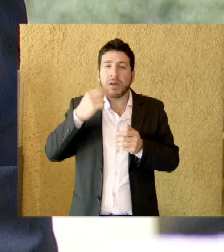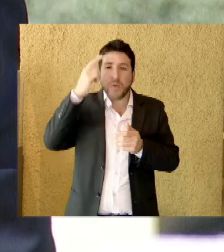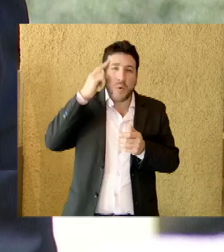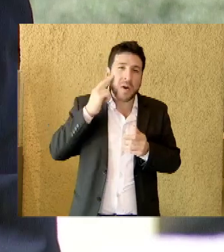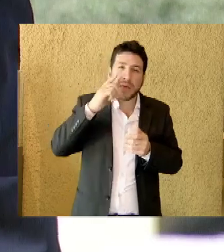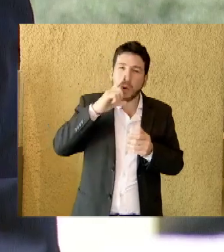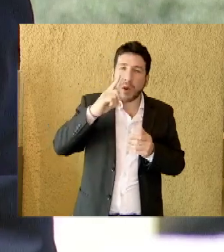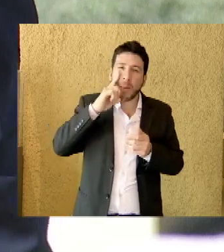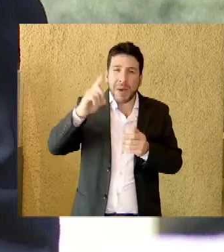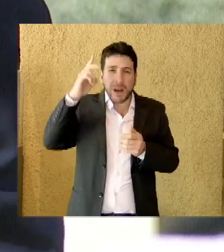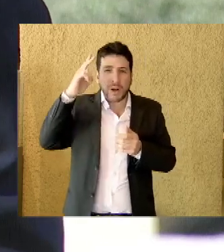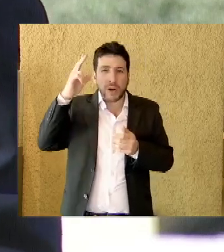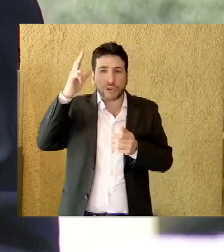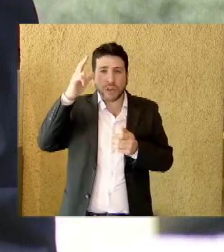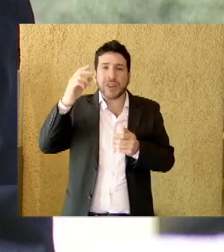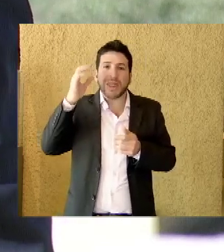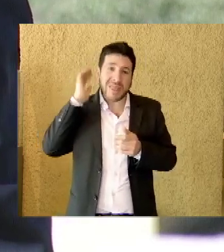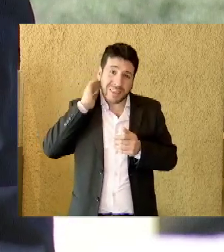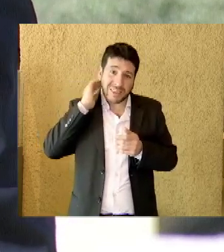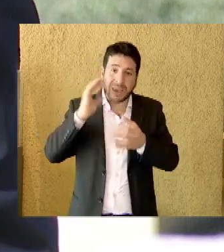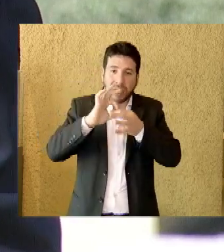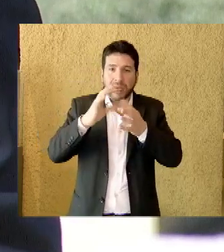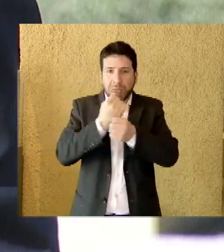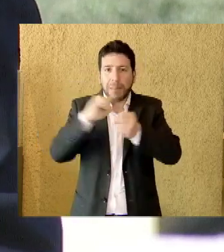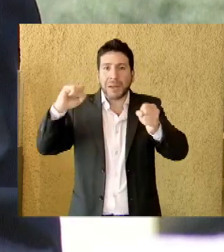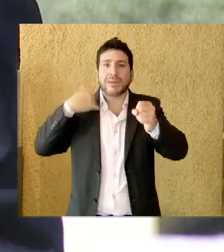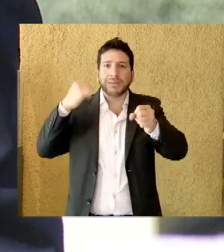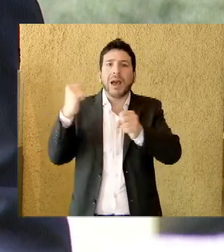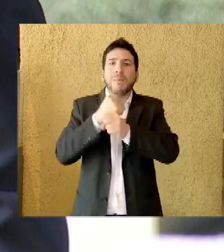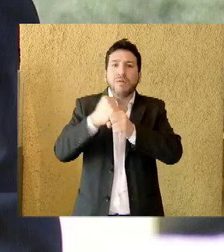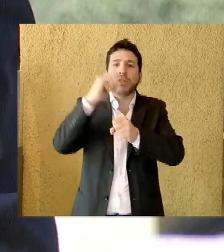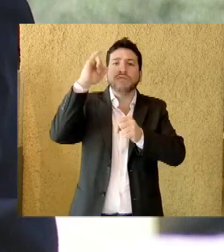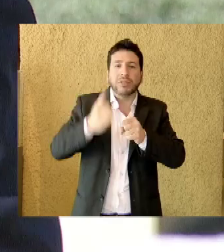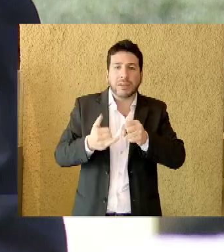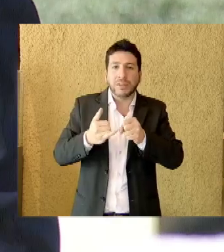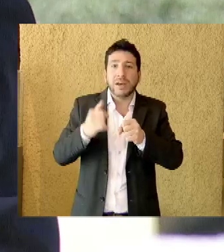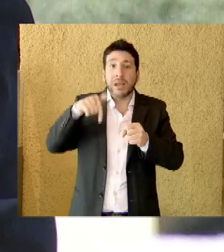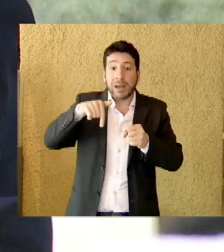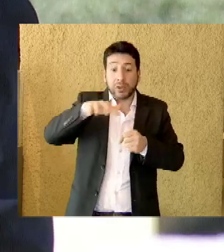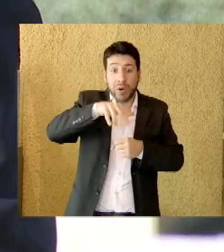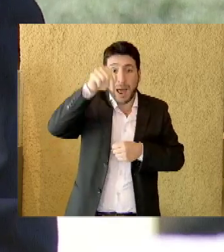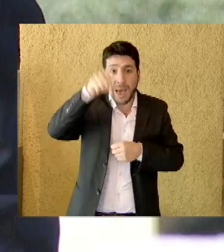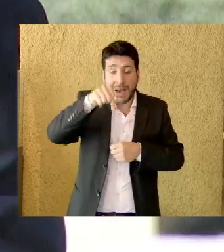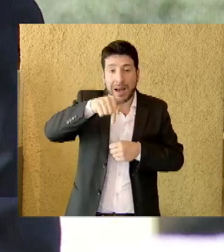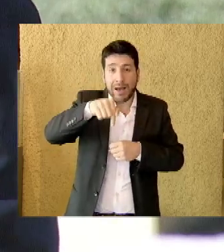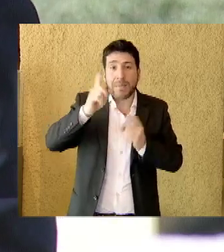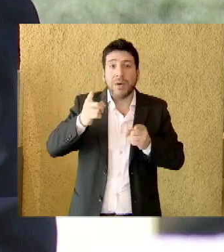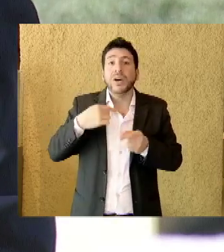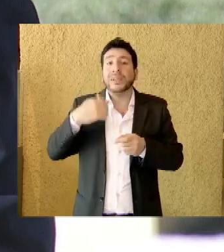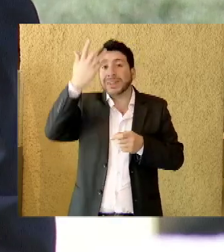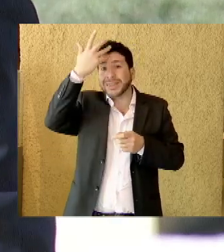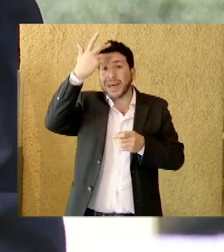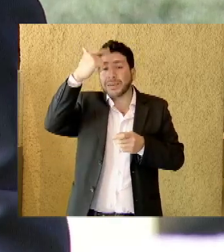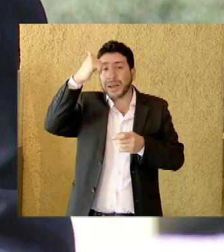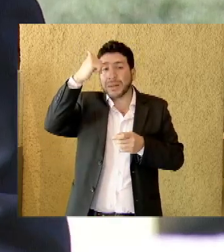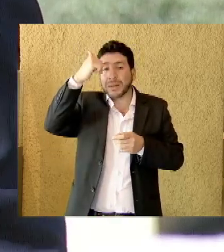de 1816 con la declaración de la independencia, que también en esta plaza y en este lugar, San Martín